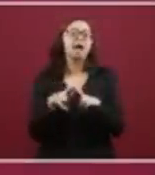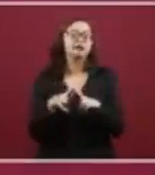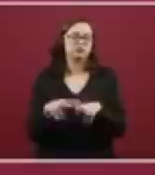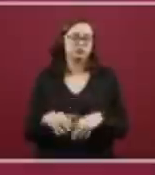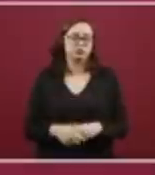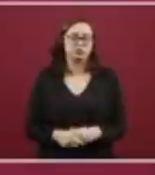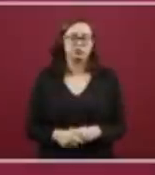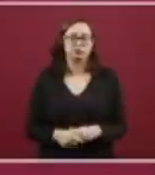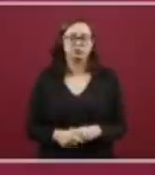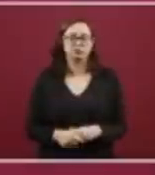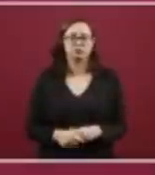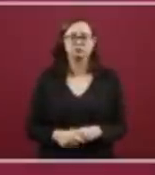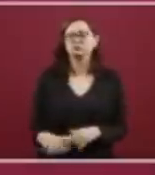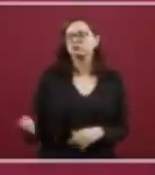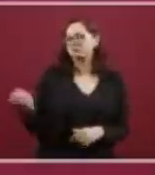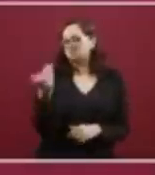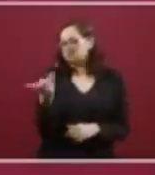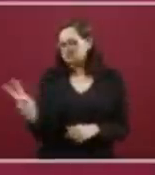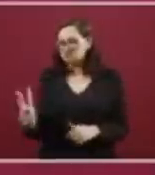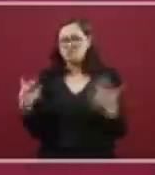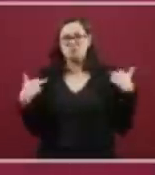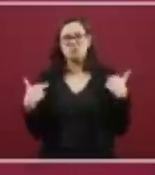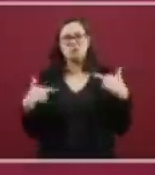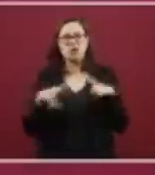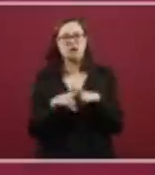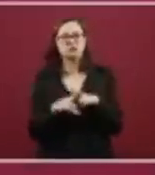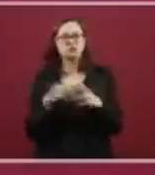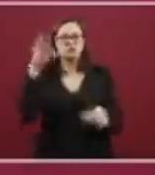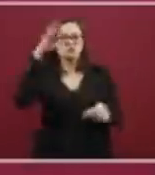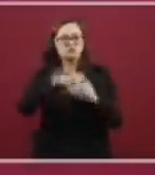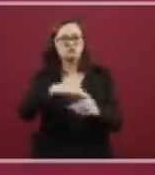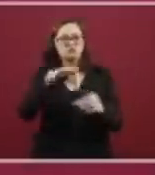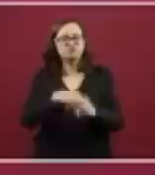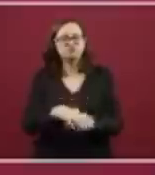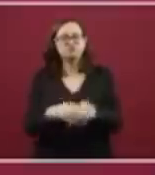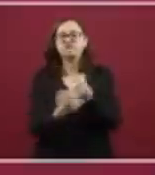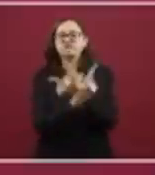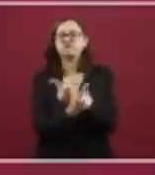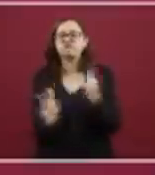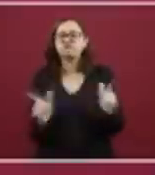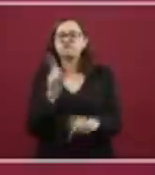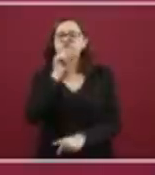con voto libre y secreto